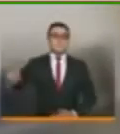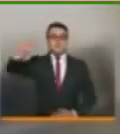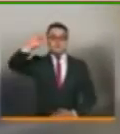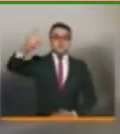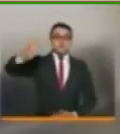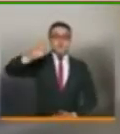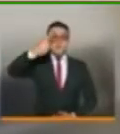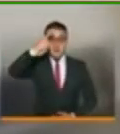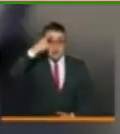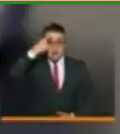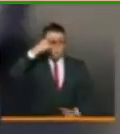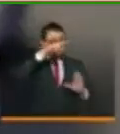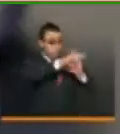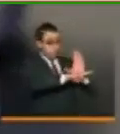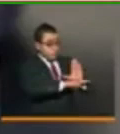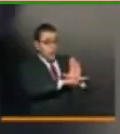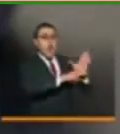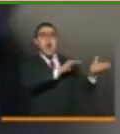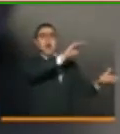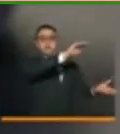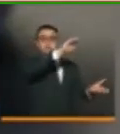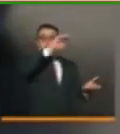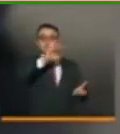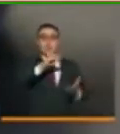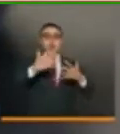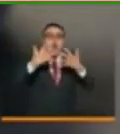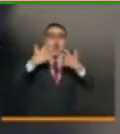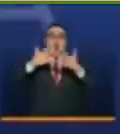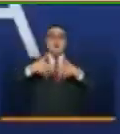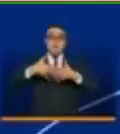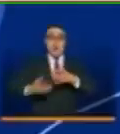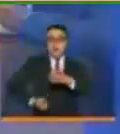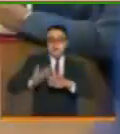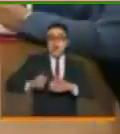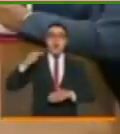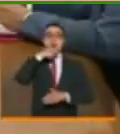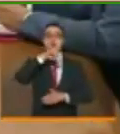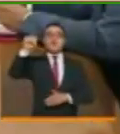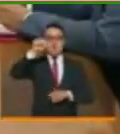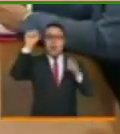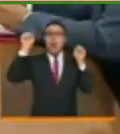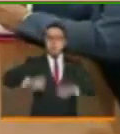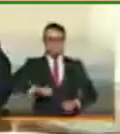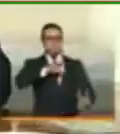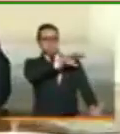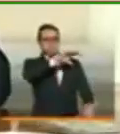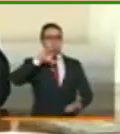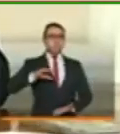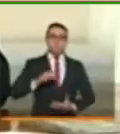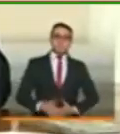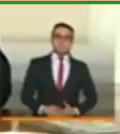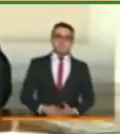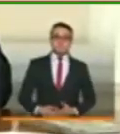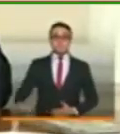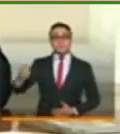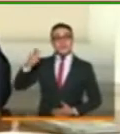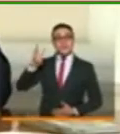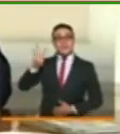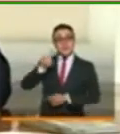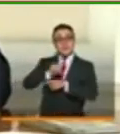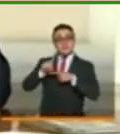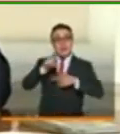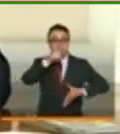Gobierno da vía libre a ingreso de vacuna rusa al país. Hace casi 3 semanas tenemos firmado el acuerdo